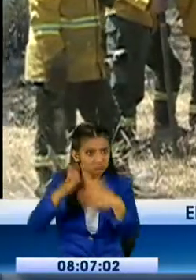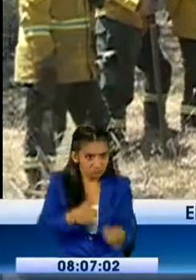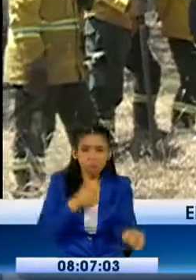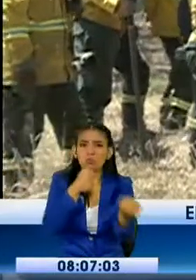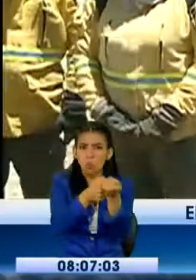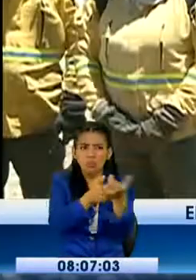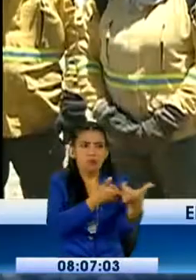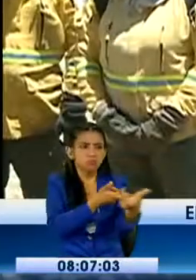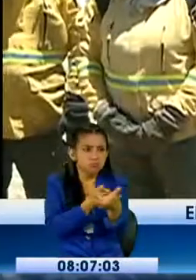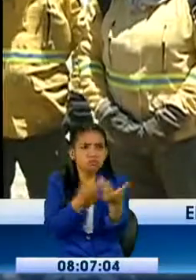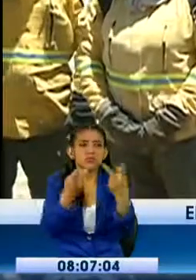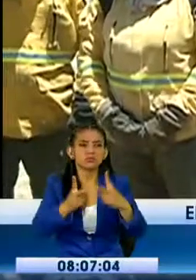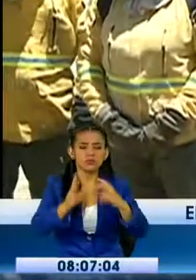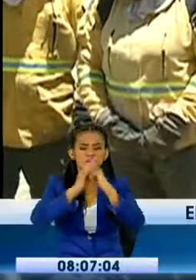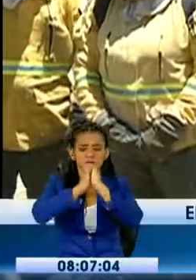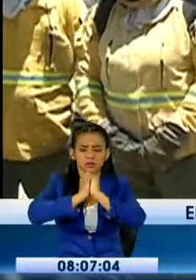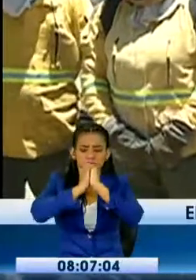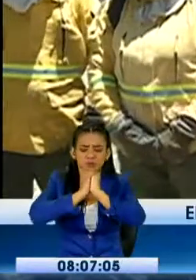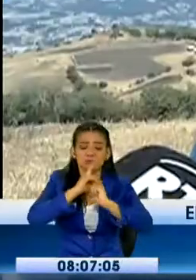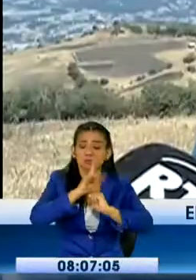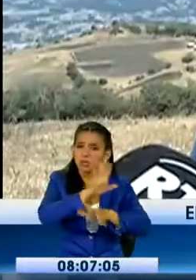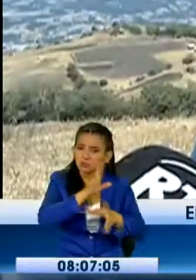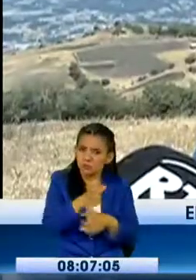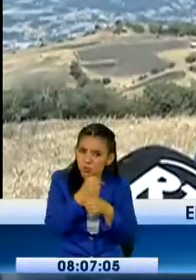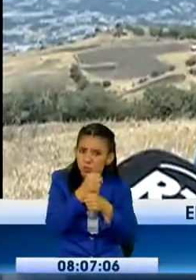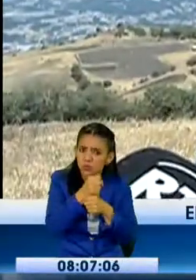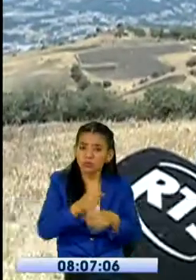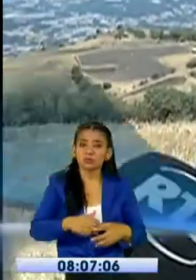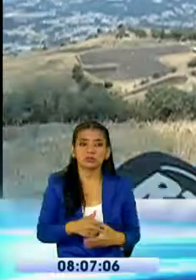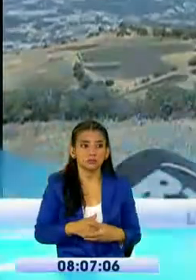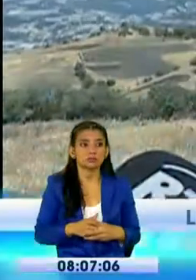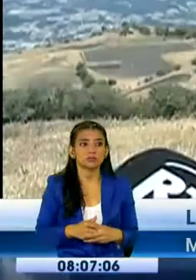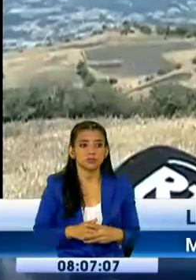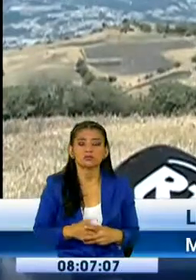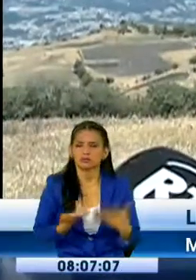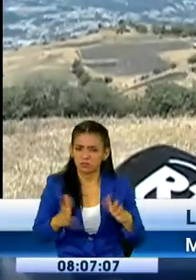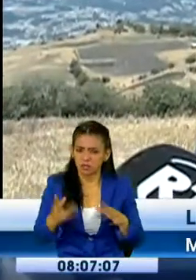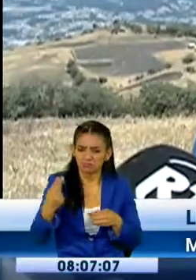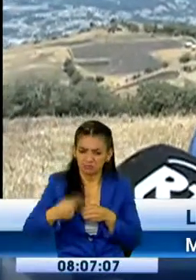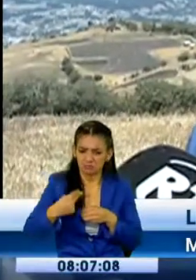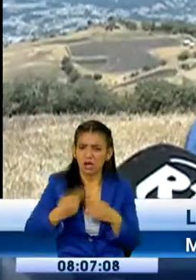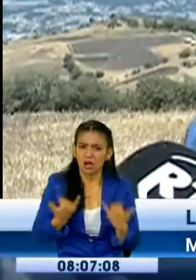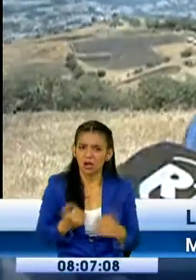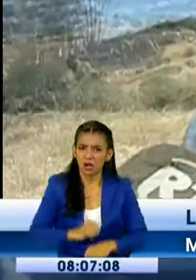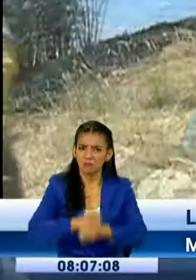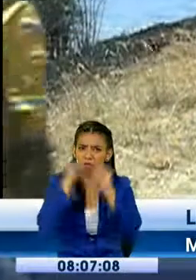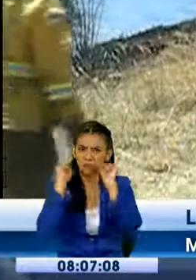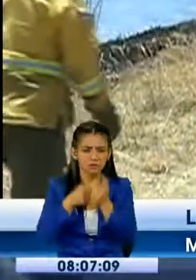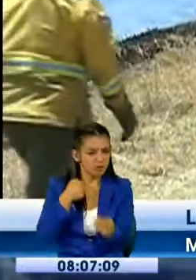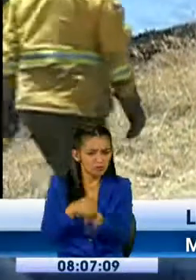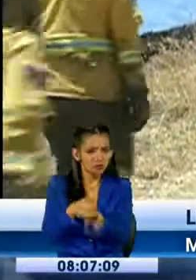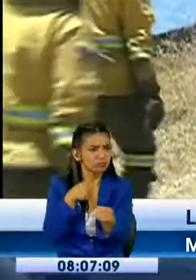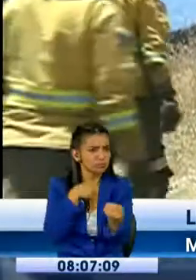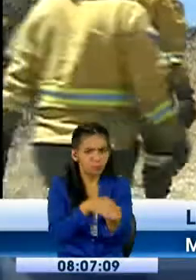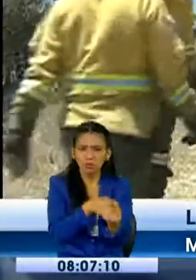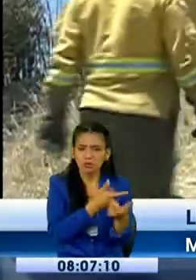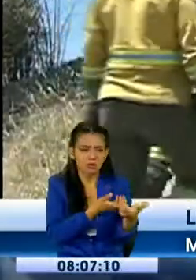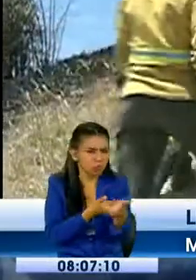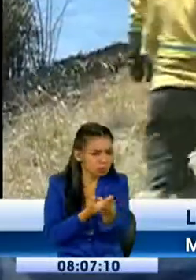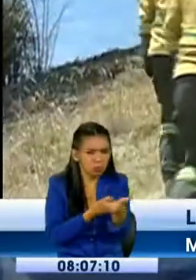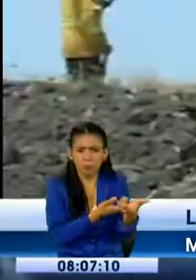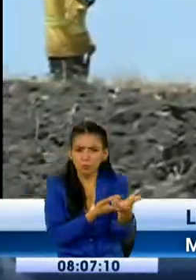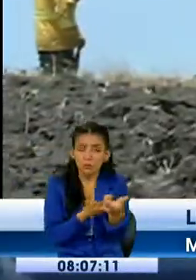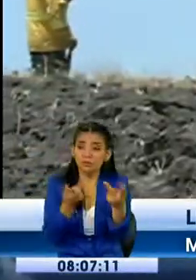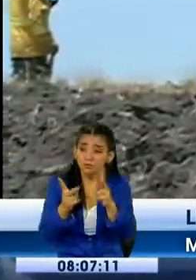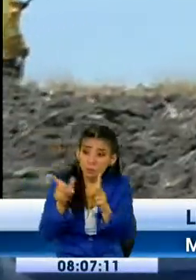rojas e incluso rezaban por su seguridad. Y he sido parte en esta mañana de apoyarles a los señores bomberos y